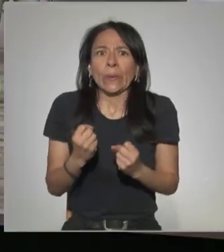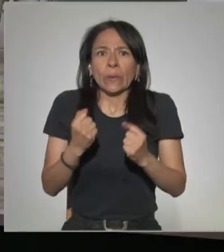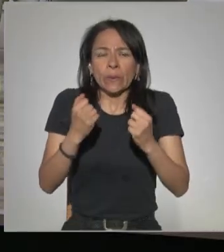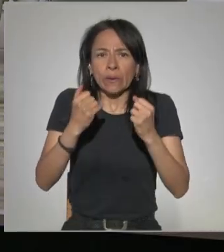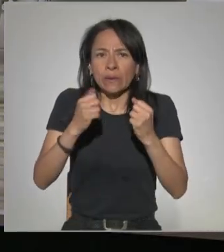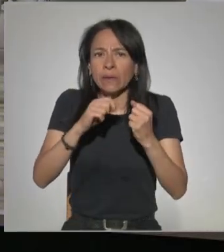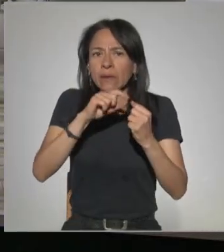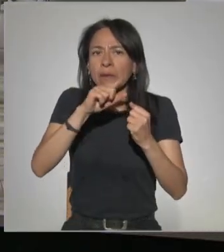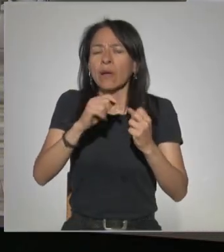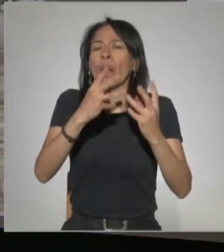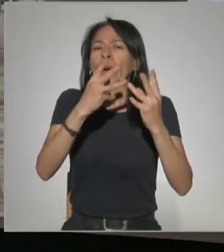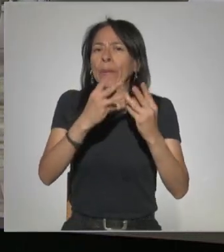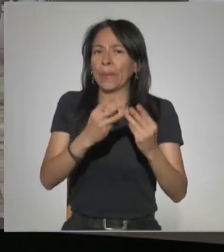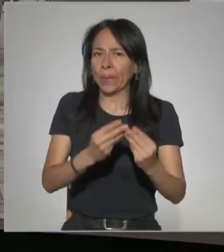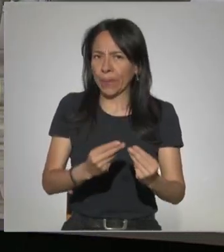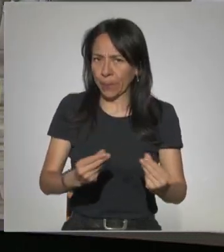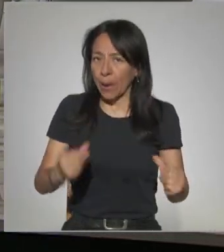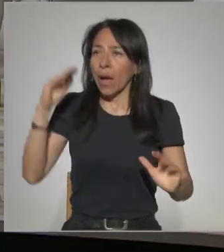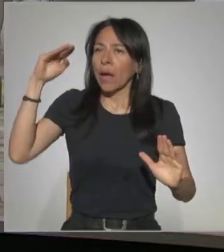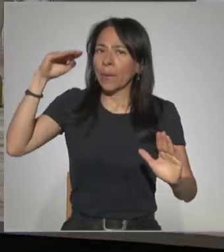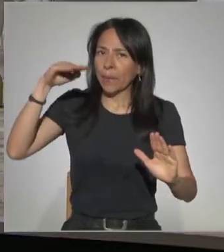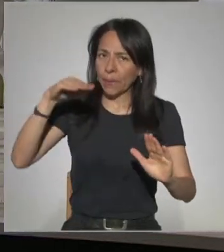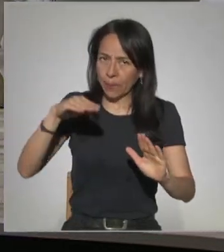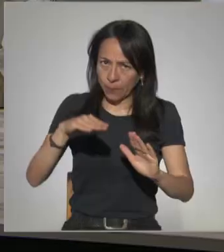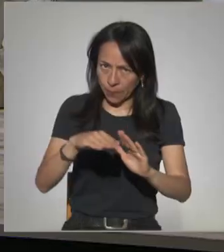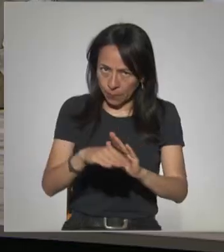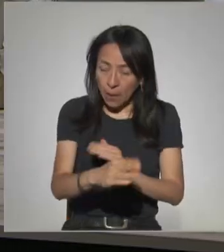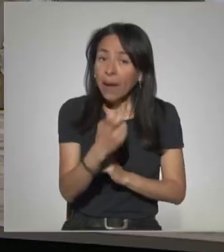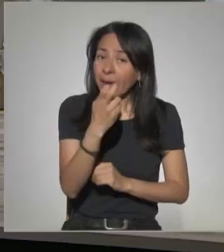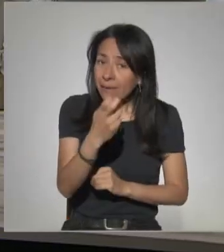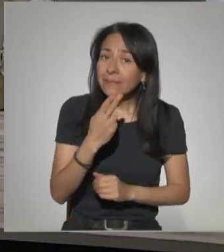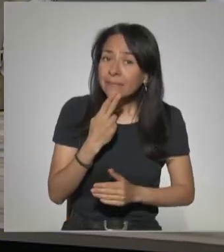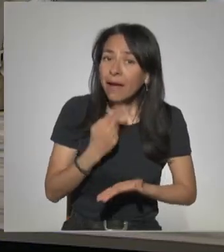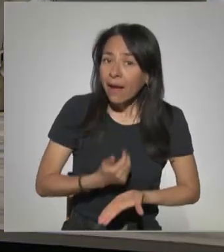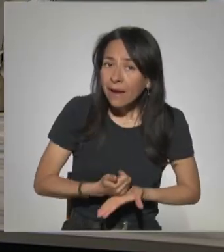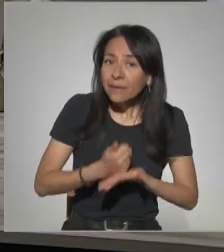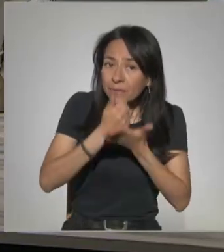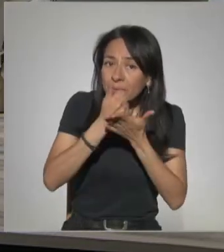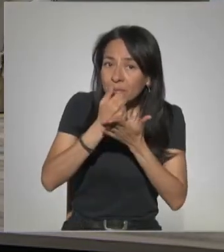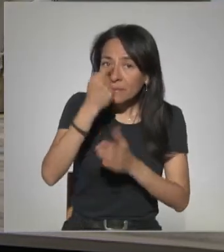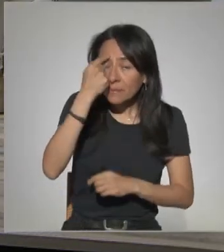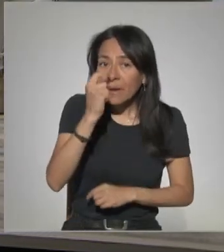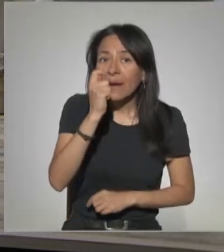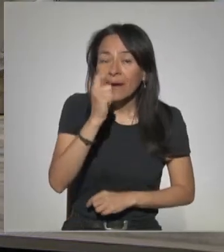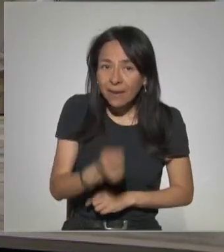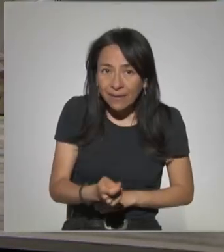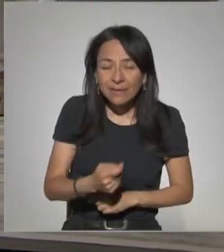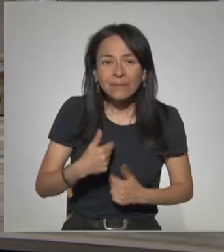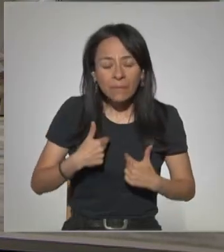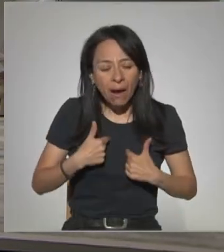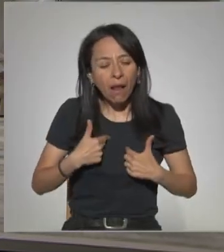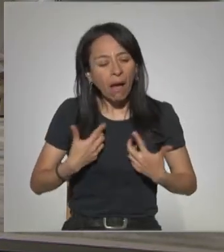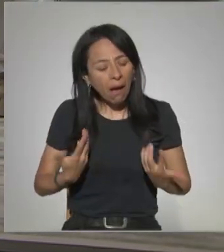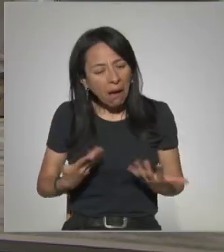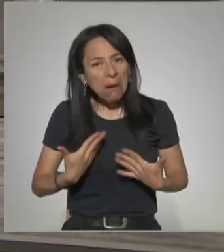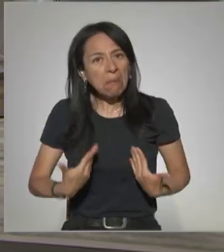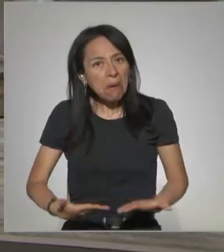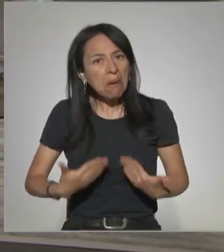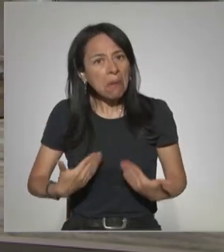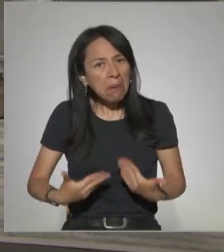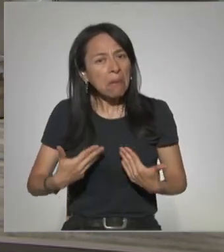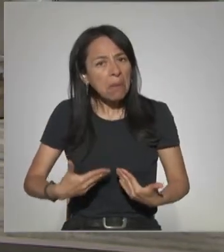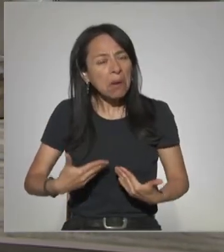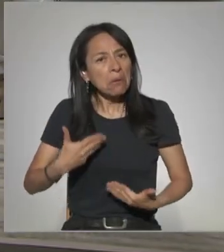es el que nos ayuda a que los amortiguadores estén funcionando